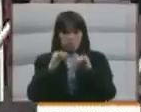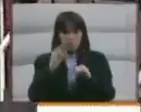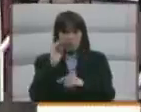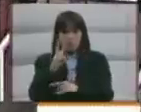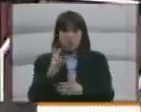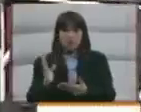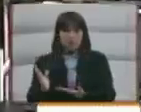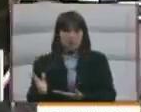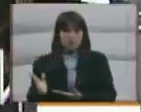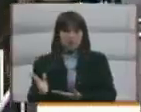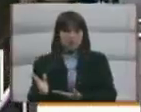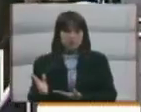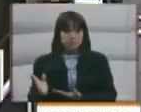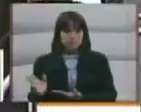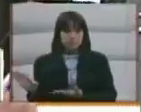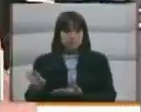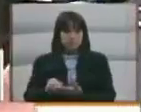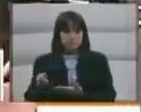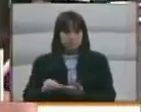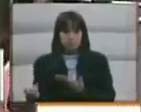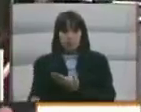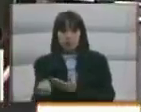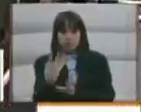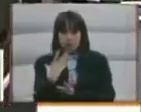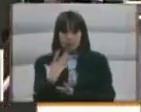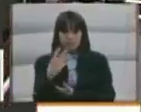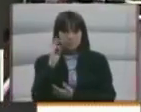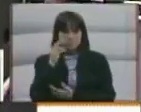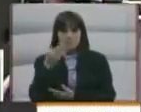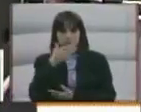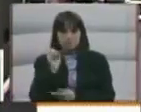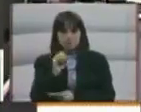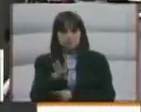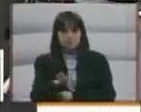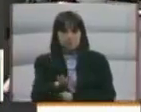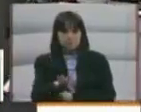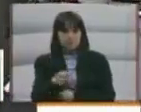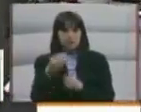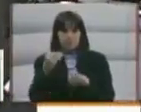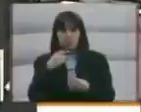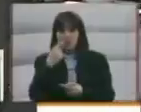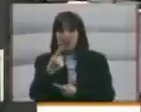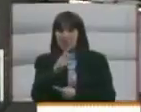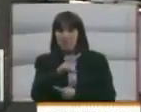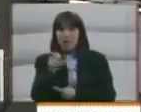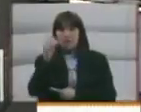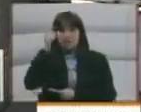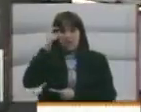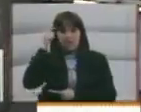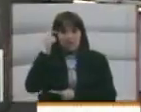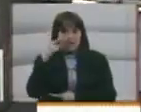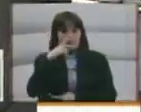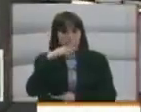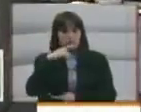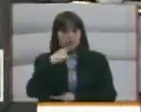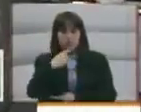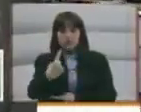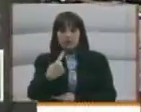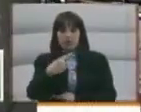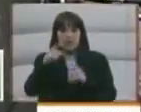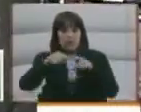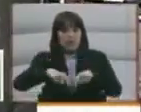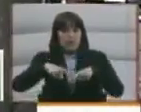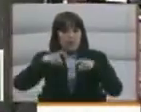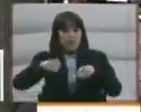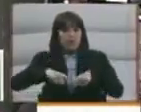sus mensajes. Bueno, vieron qué quiso decir después de más de 20 días que estos campesinos, siguiendo